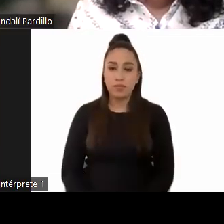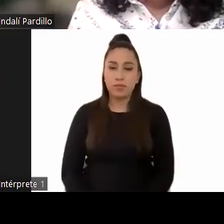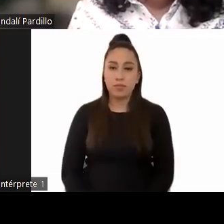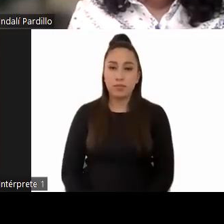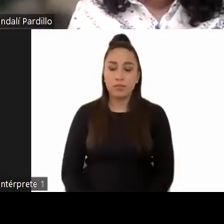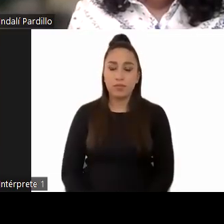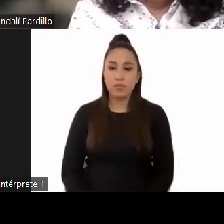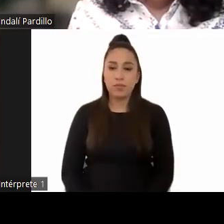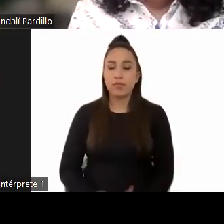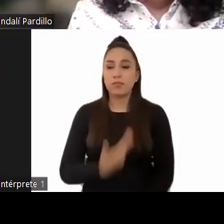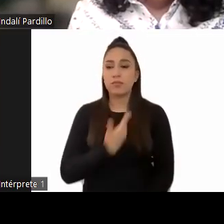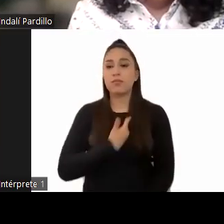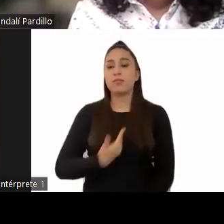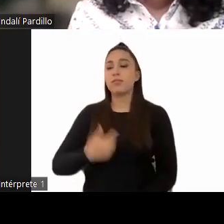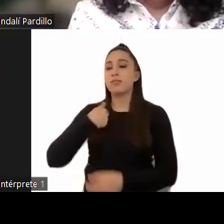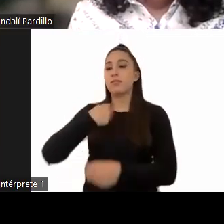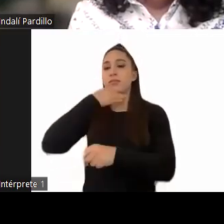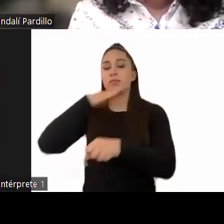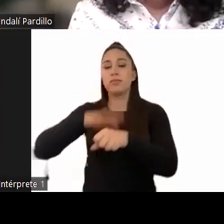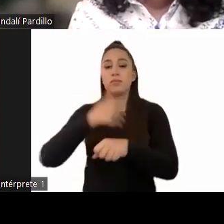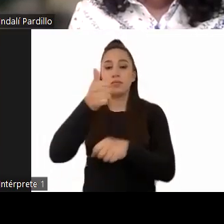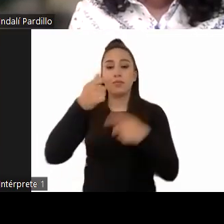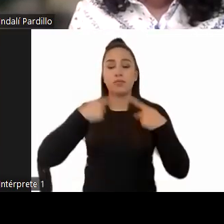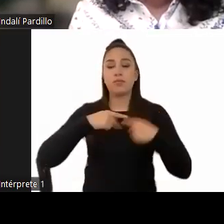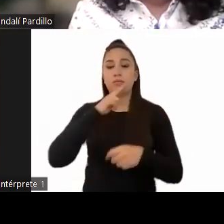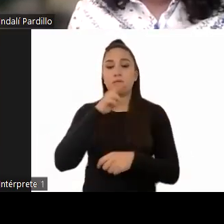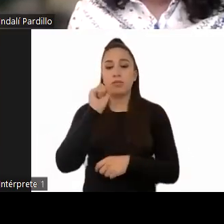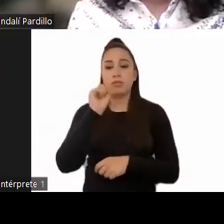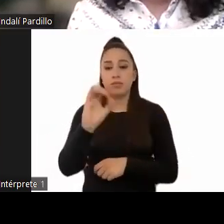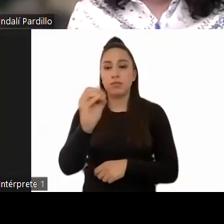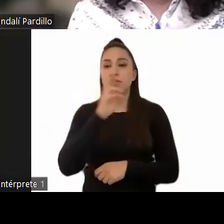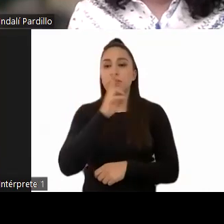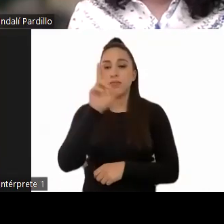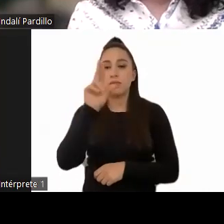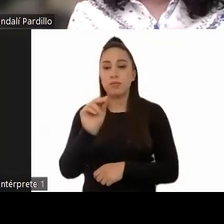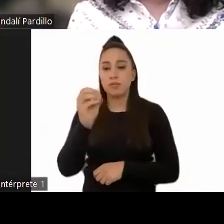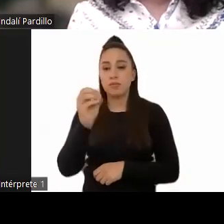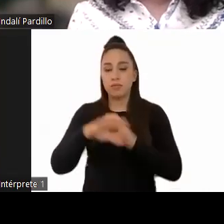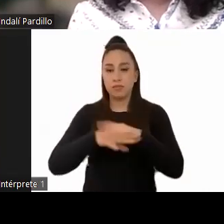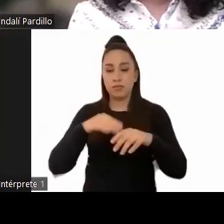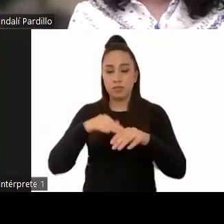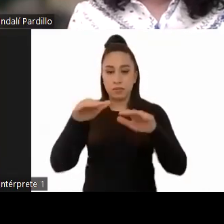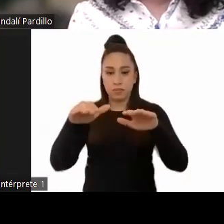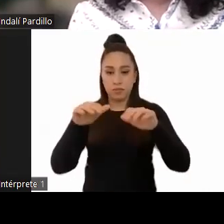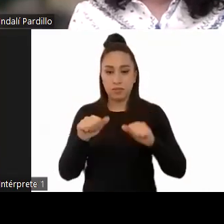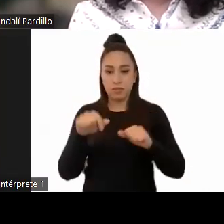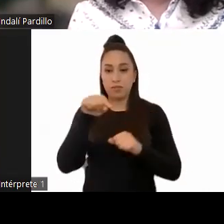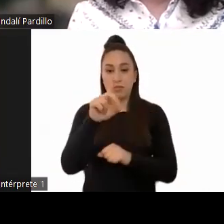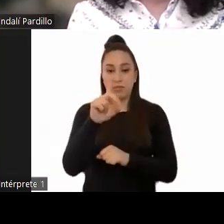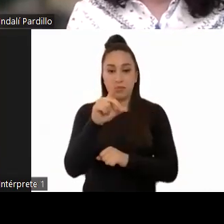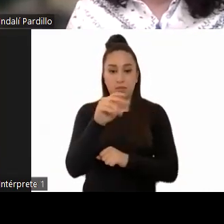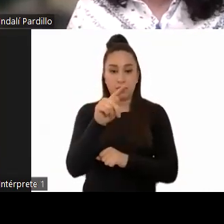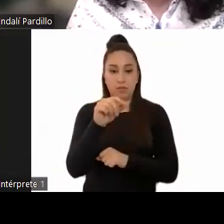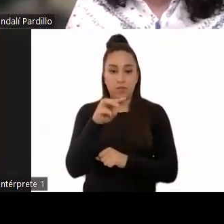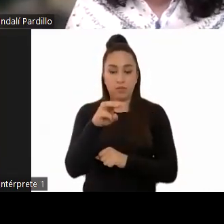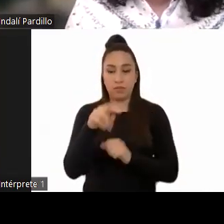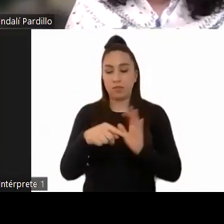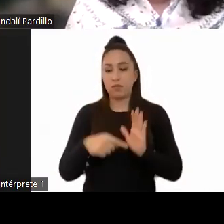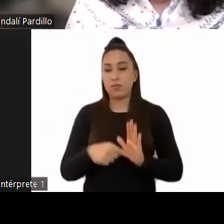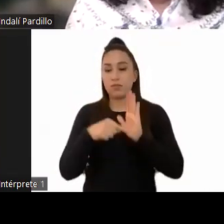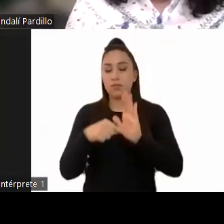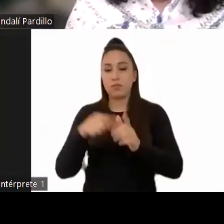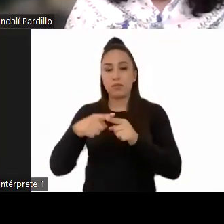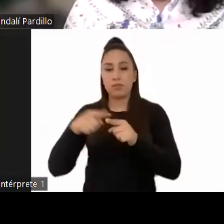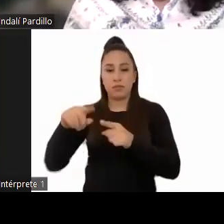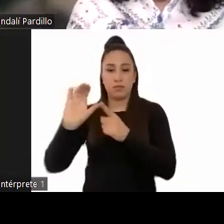informo, diputado presidente, que con 6 votos a favor, 0 votos en contra y 0 abstenciones, el dictamen que presenta la Comisión de Ciencia, Tecnología